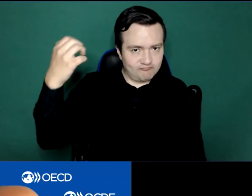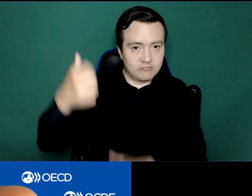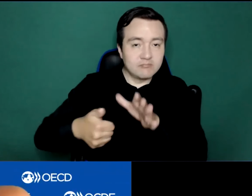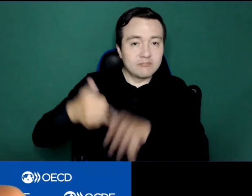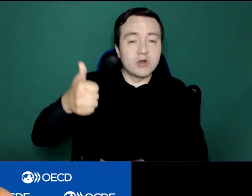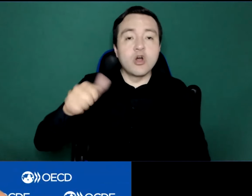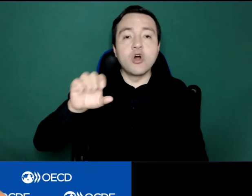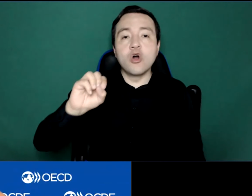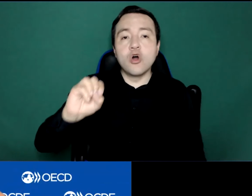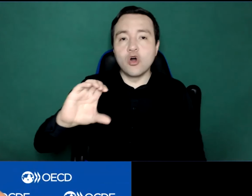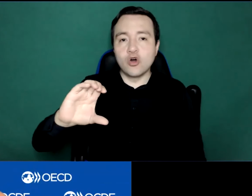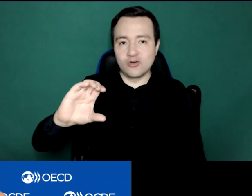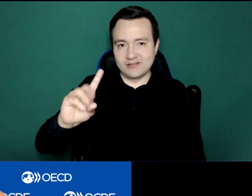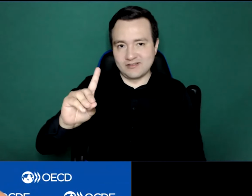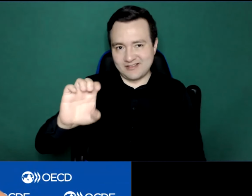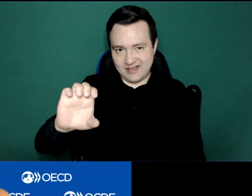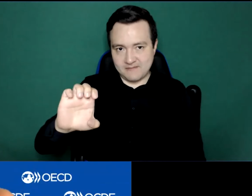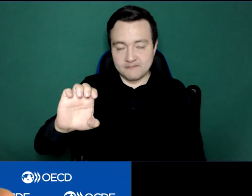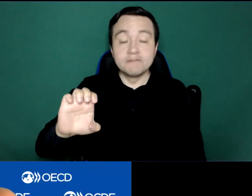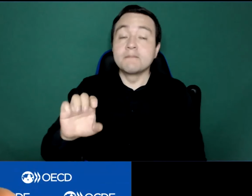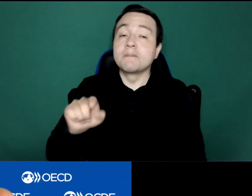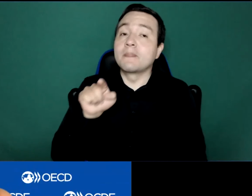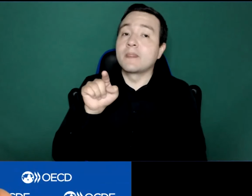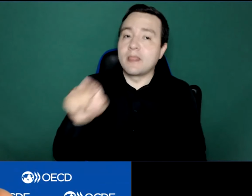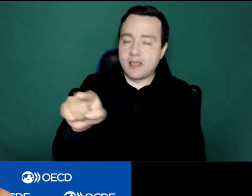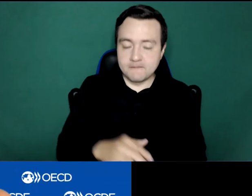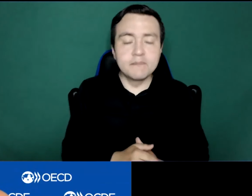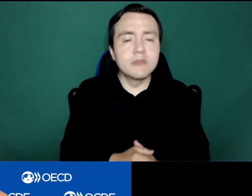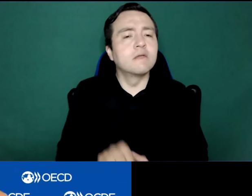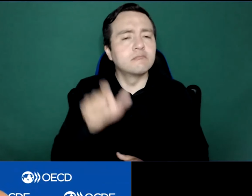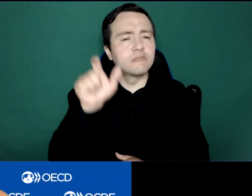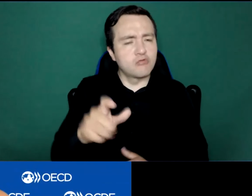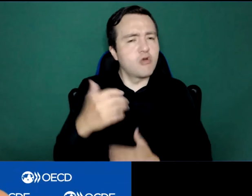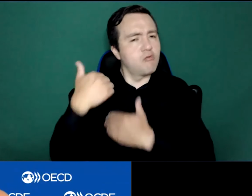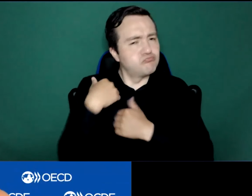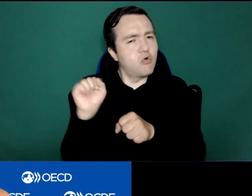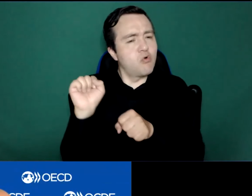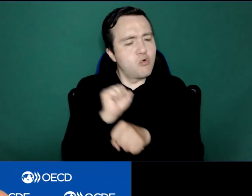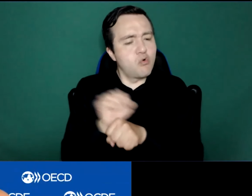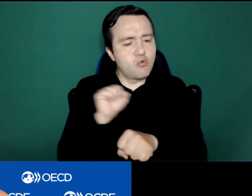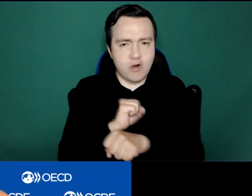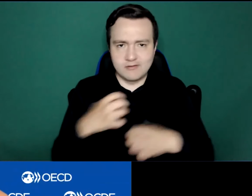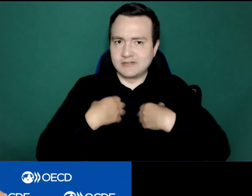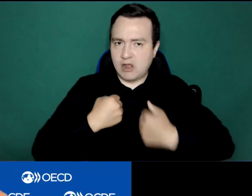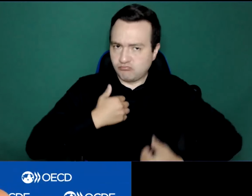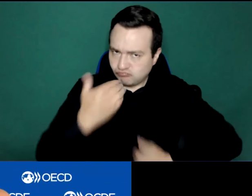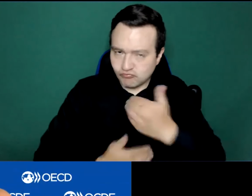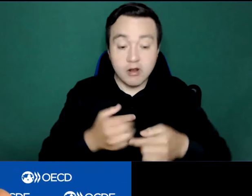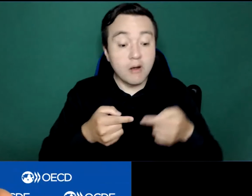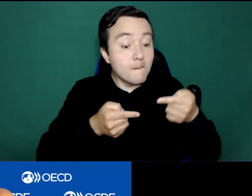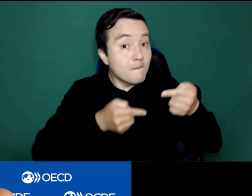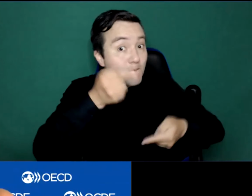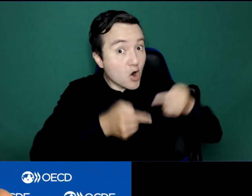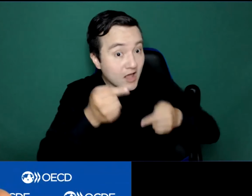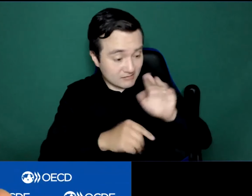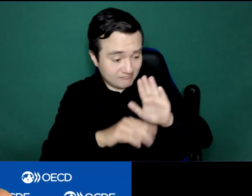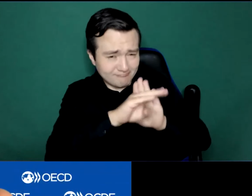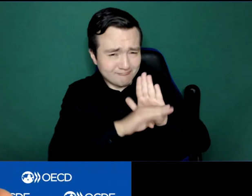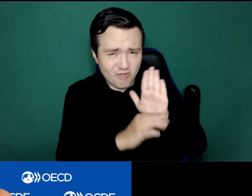El doctor Guanais ha trabajado en materia de desarrollo de salud y políticas públicas durante más de 20